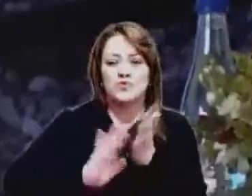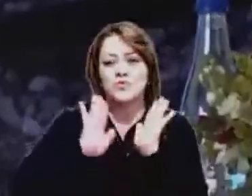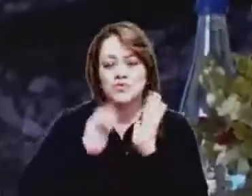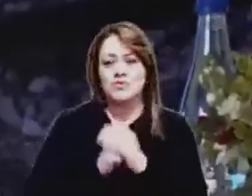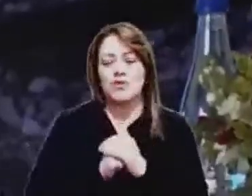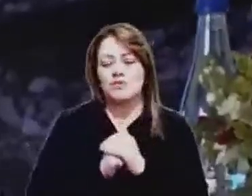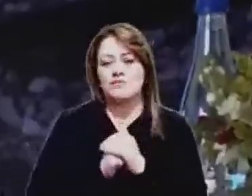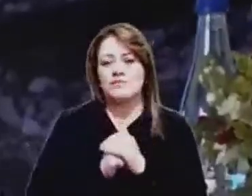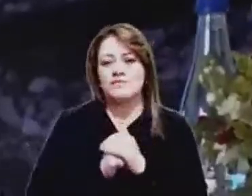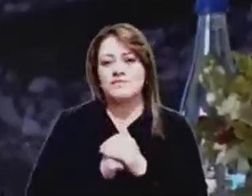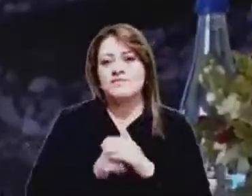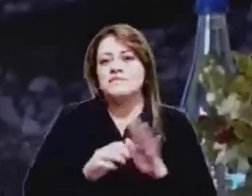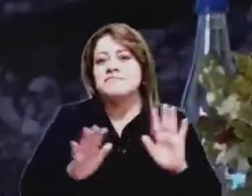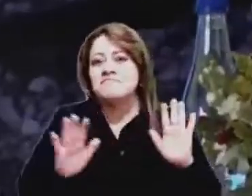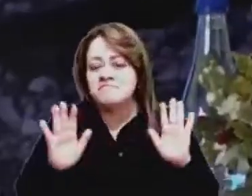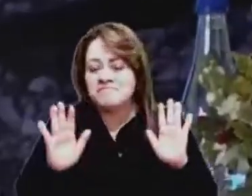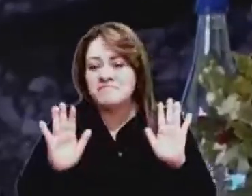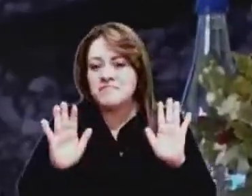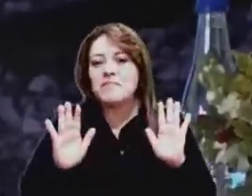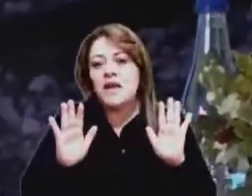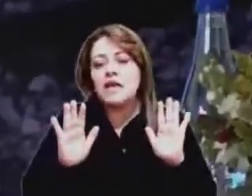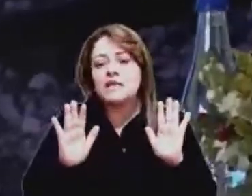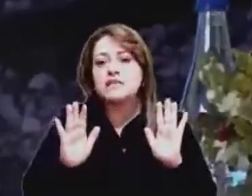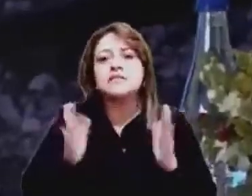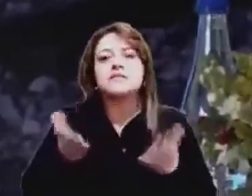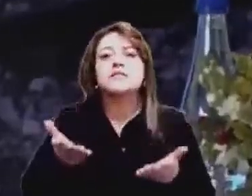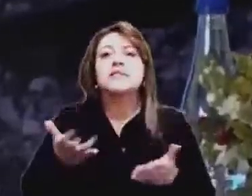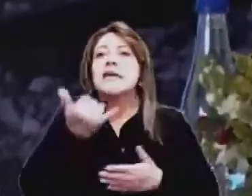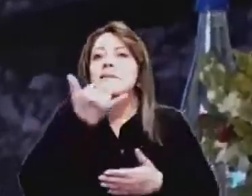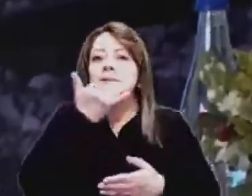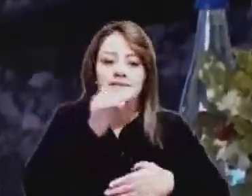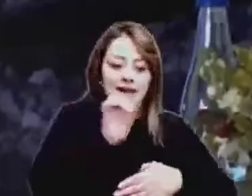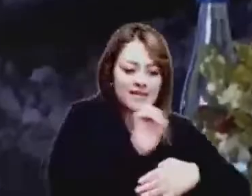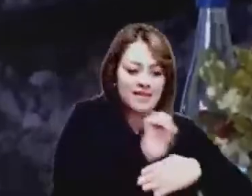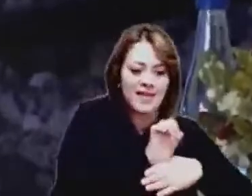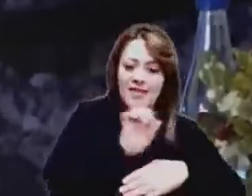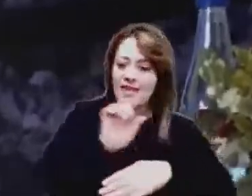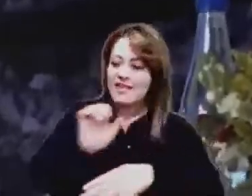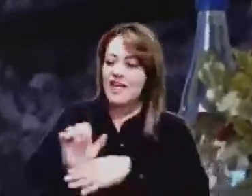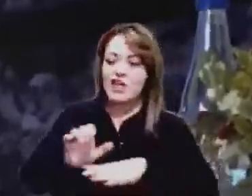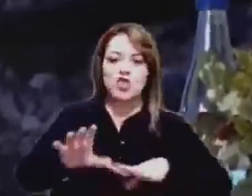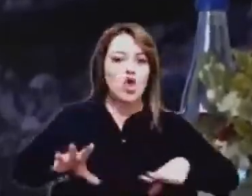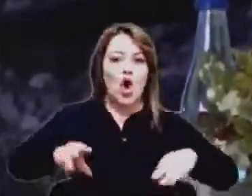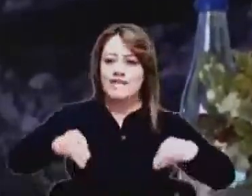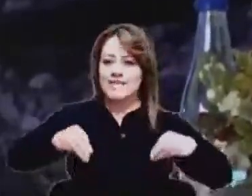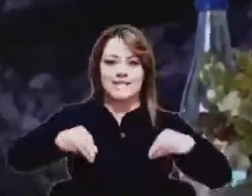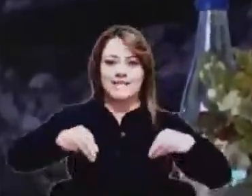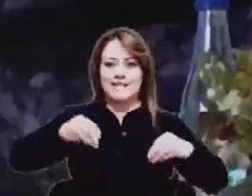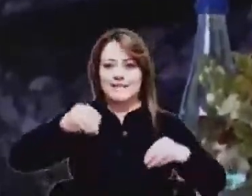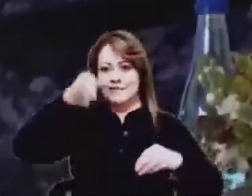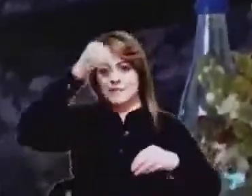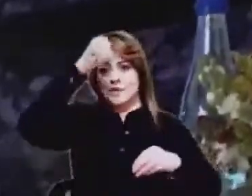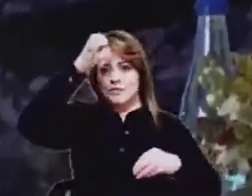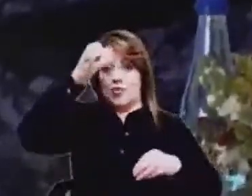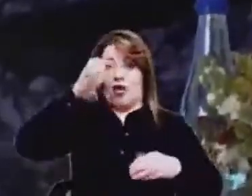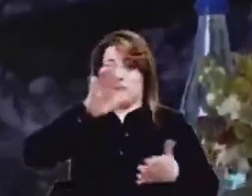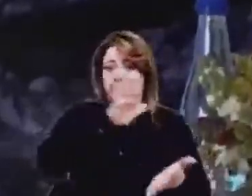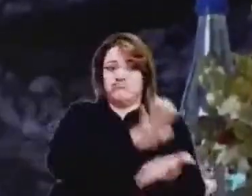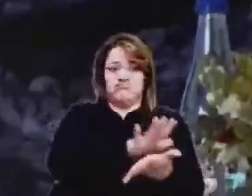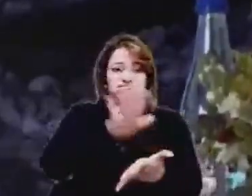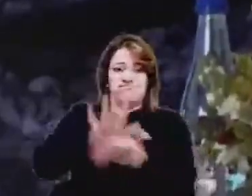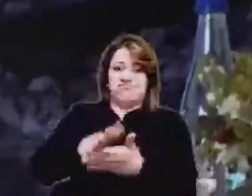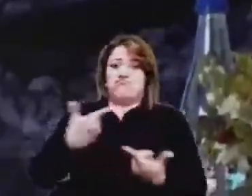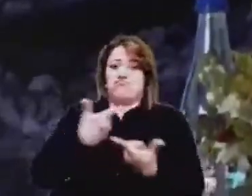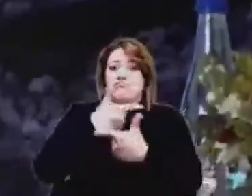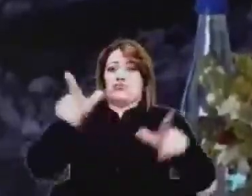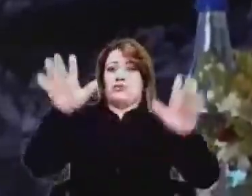deseable qué pasa si las partes no acogen el concepto están en plena libertad digamos lo que tal vez está